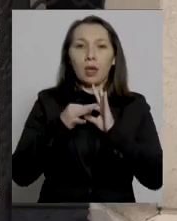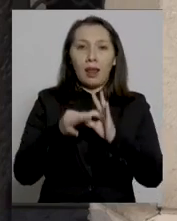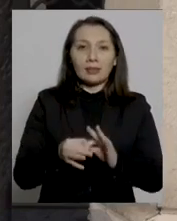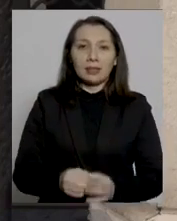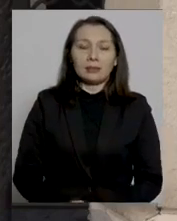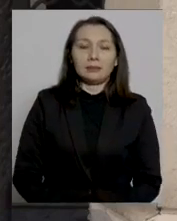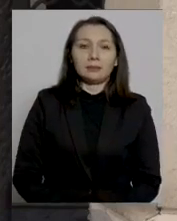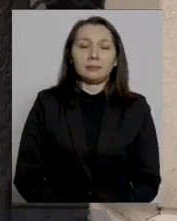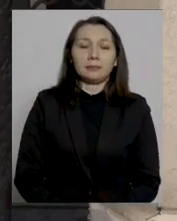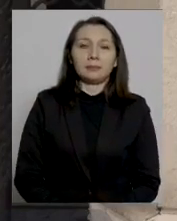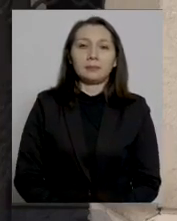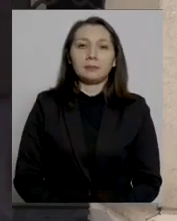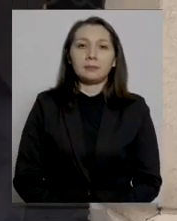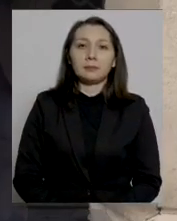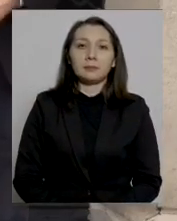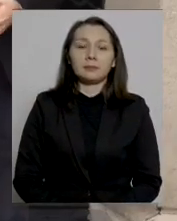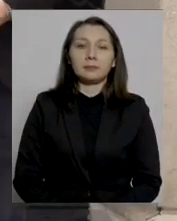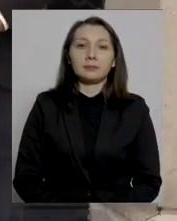gracias.